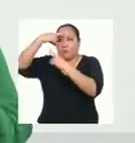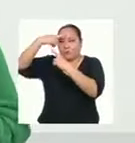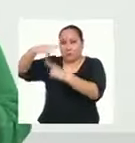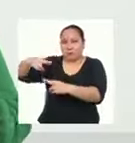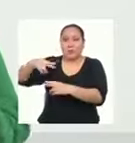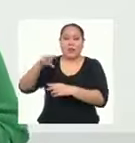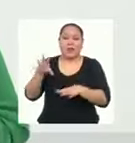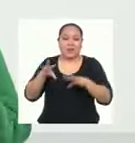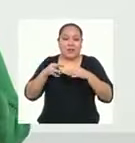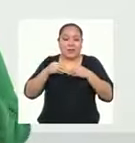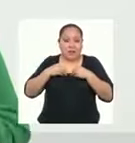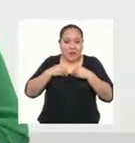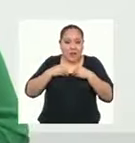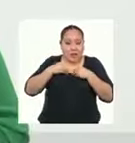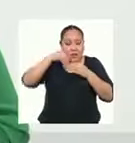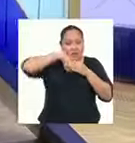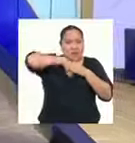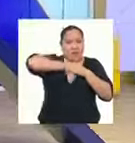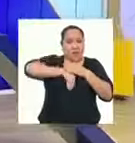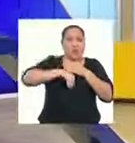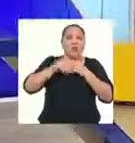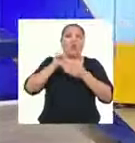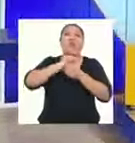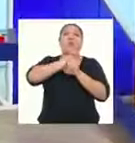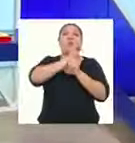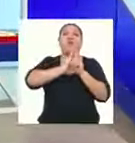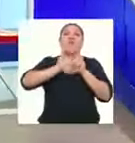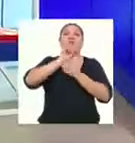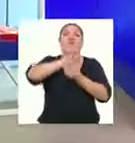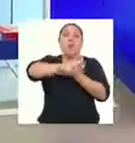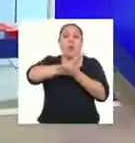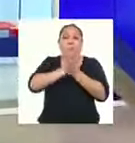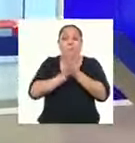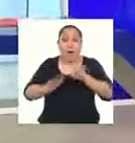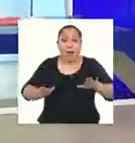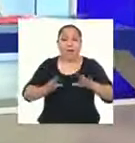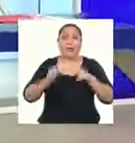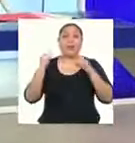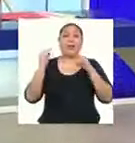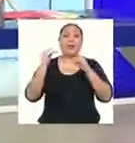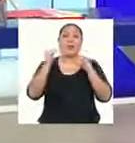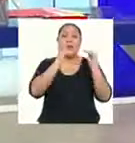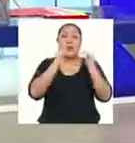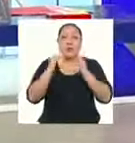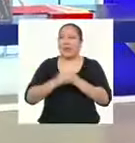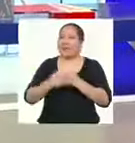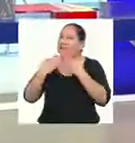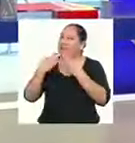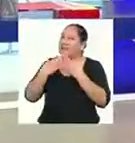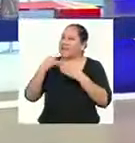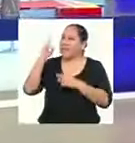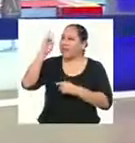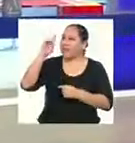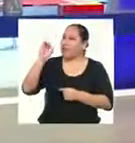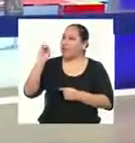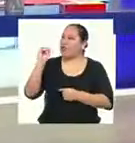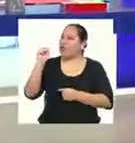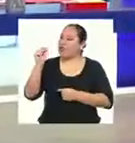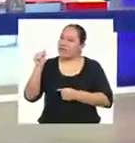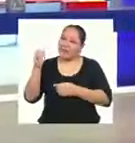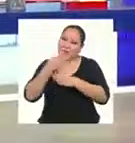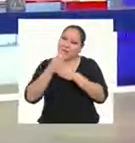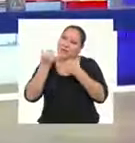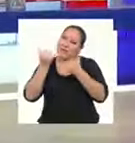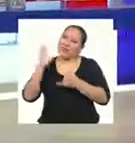adquirir una cultura de paz e igualdad. Muchas gracias, profesora Rosa Fuentes. Gracias por compartir hoy con nosotros.